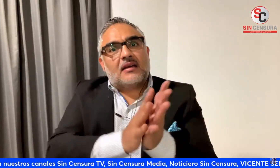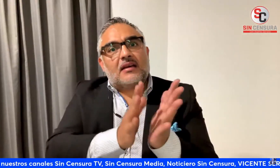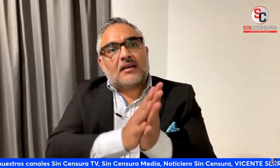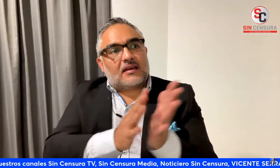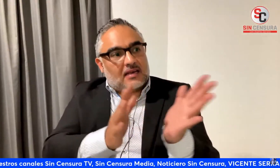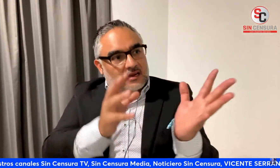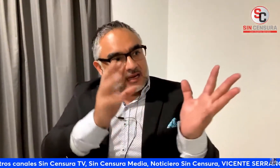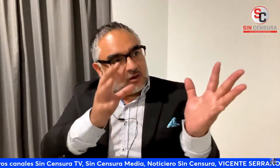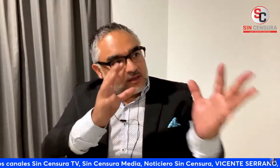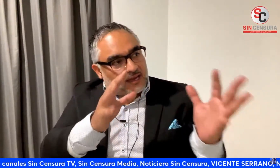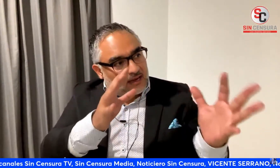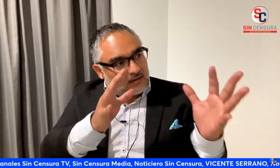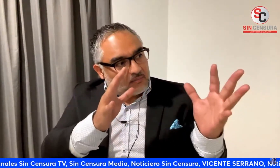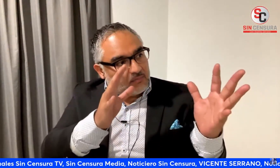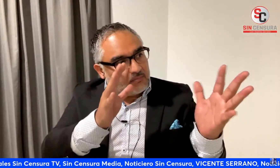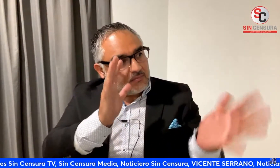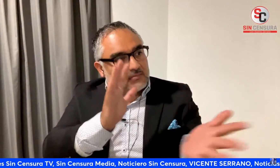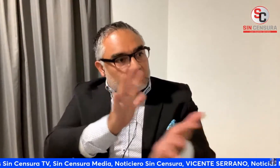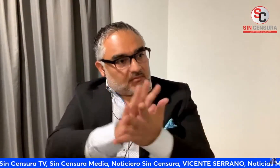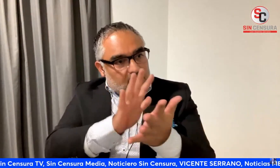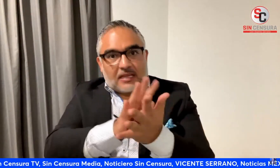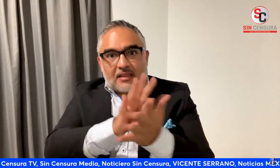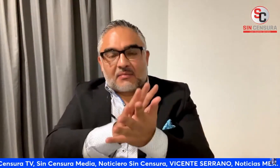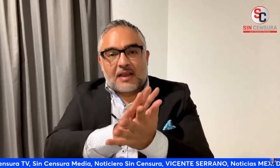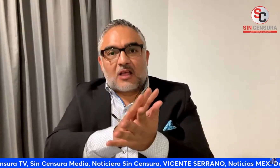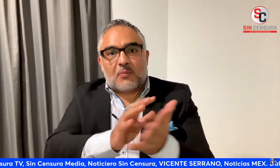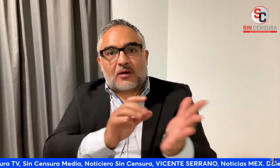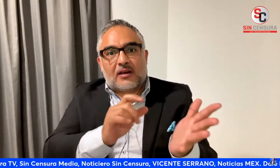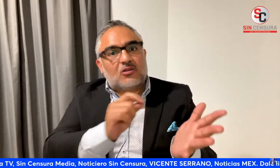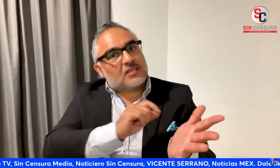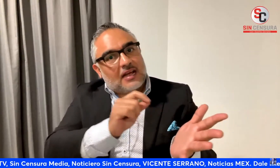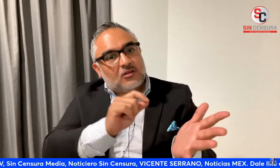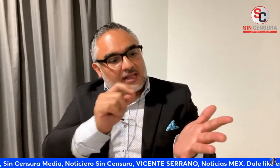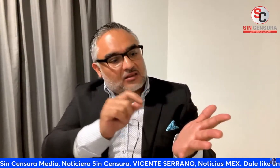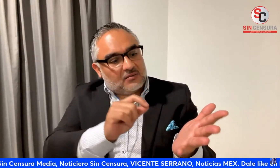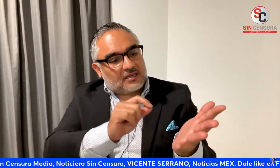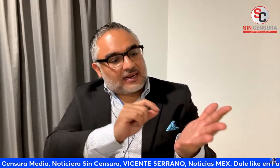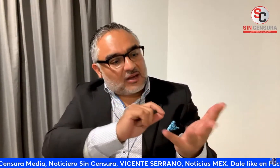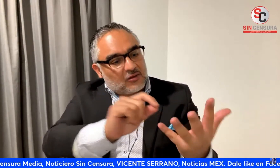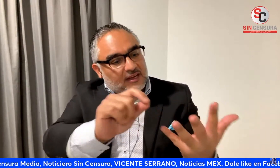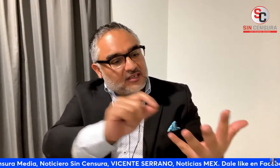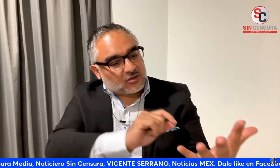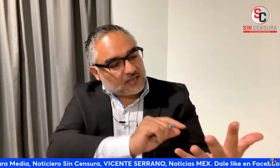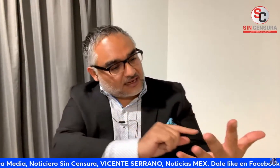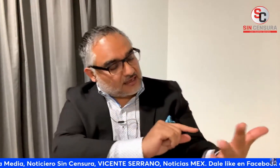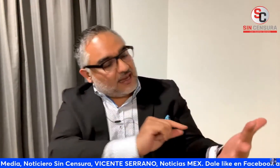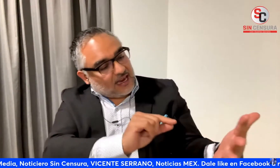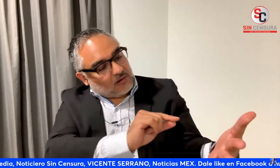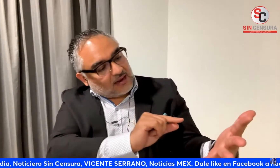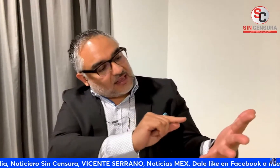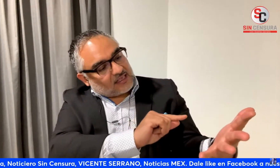llama, que lo dejen determinado, porque no será Donald Trump, será Claudio X